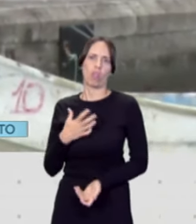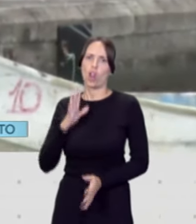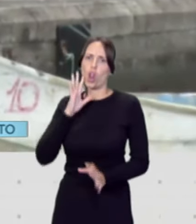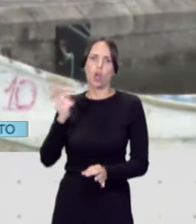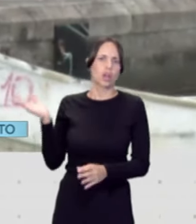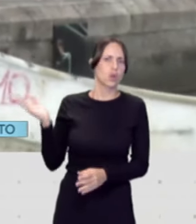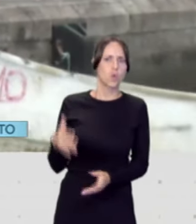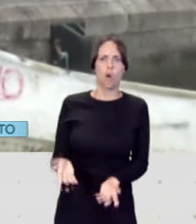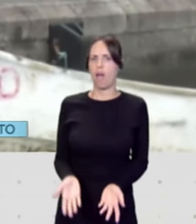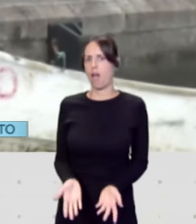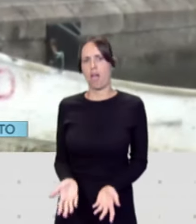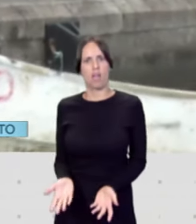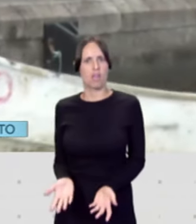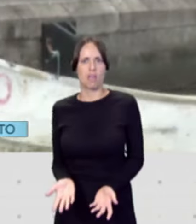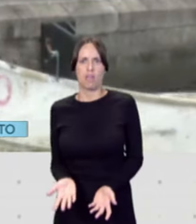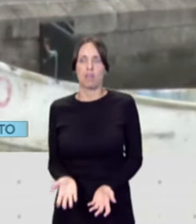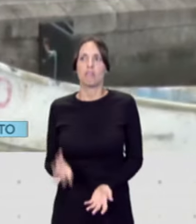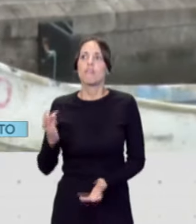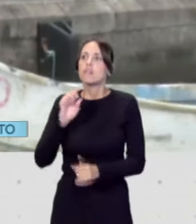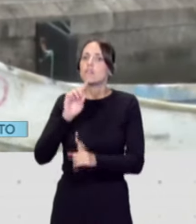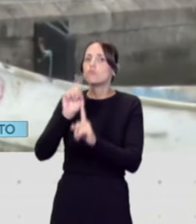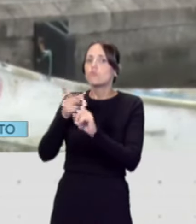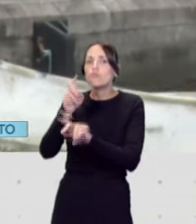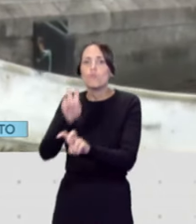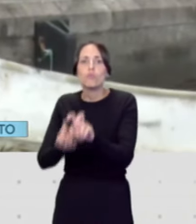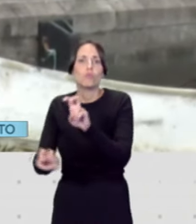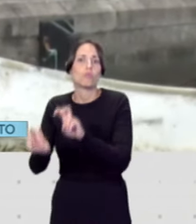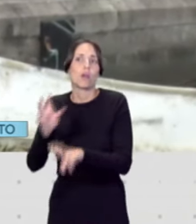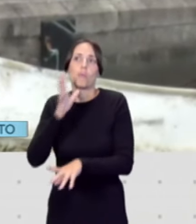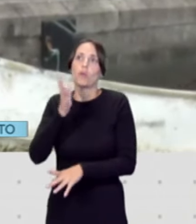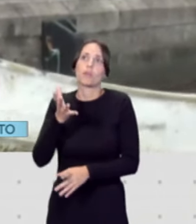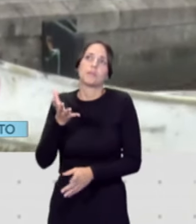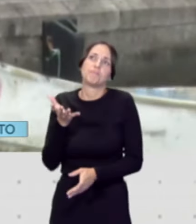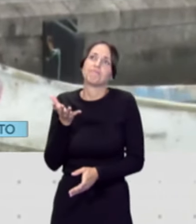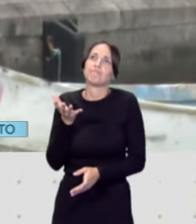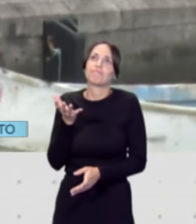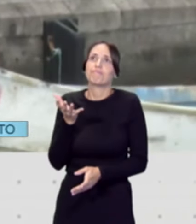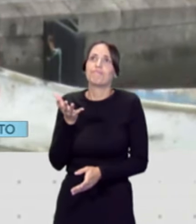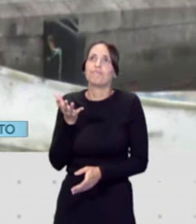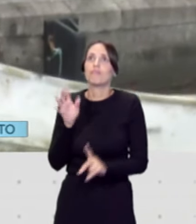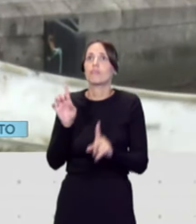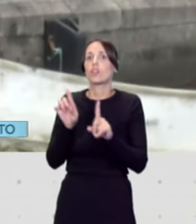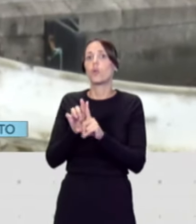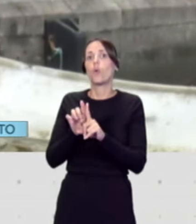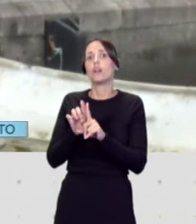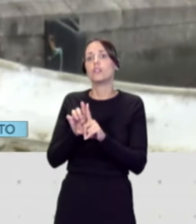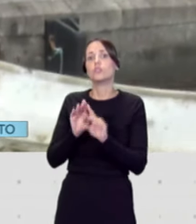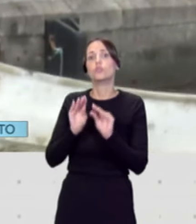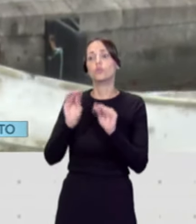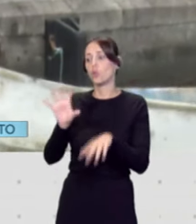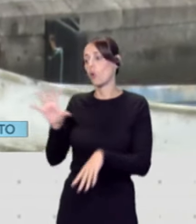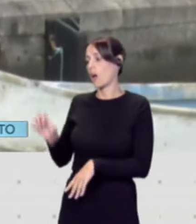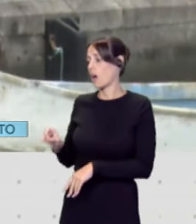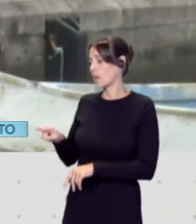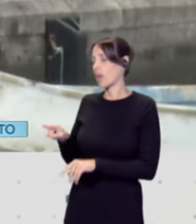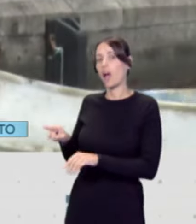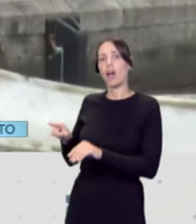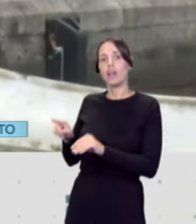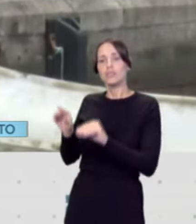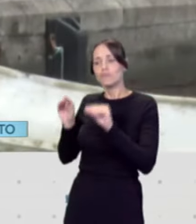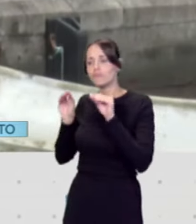lógica. Tienes que buscar una solución, ya que no puedes afectar o trabajar en el país de origen para que en el país de origen haya